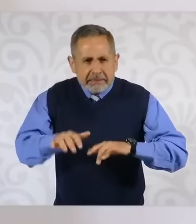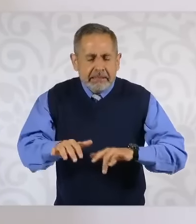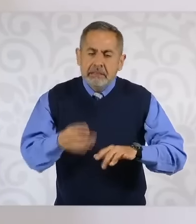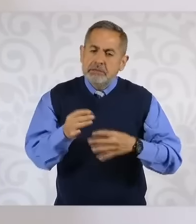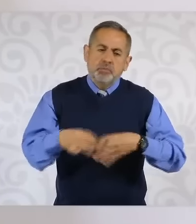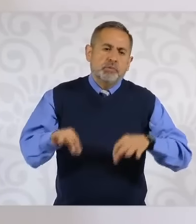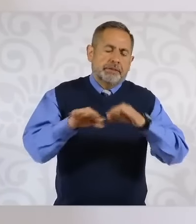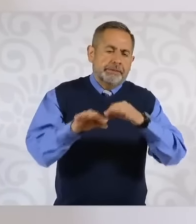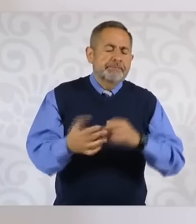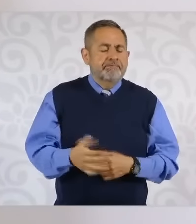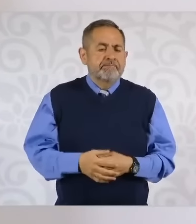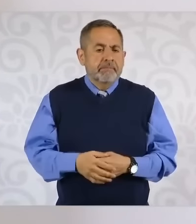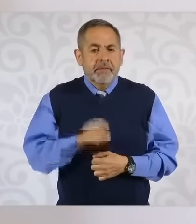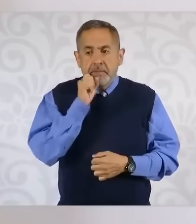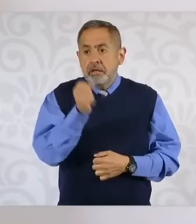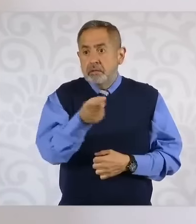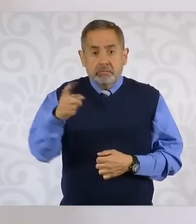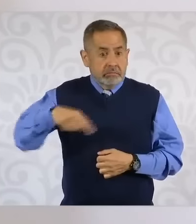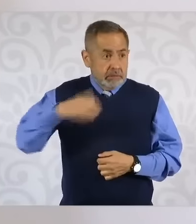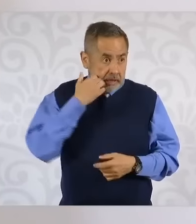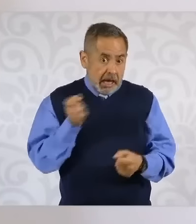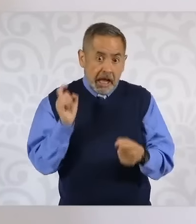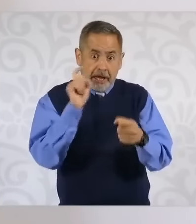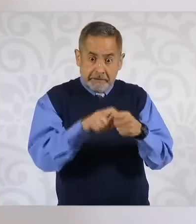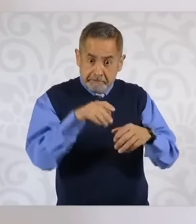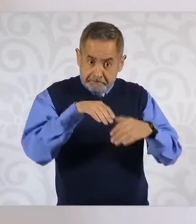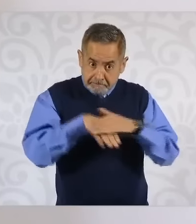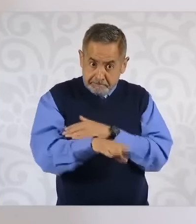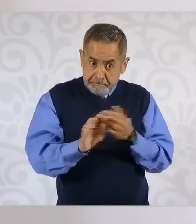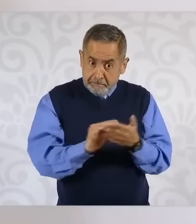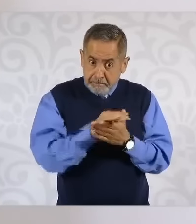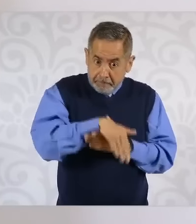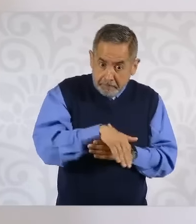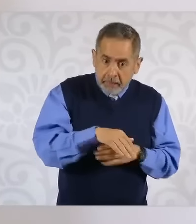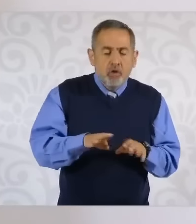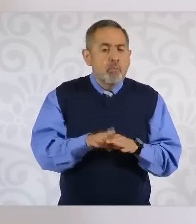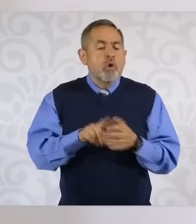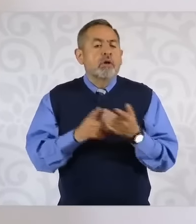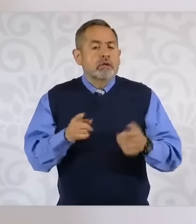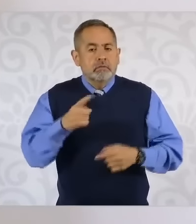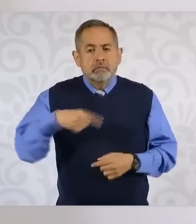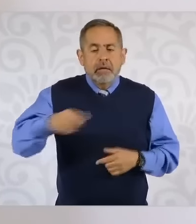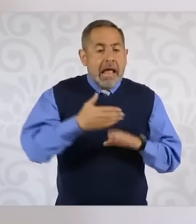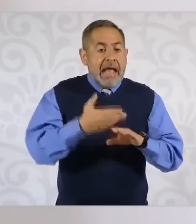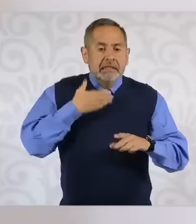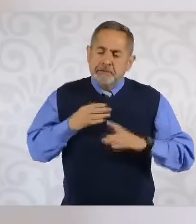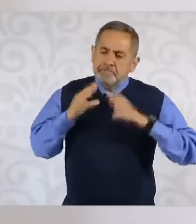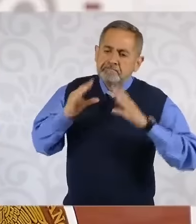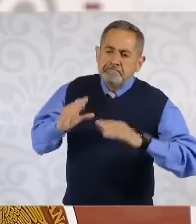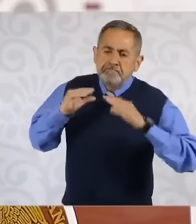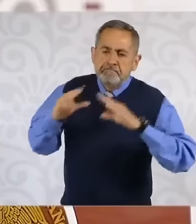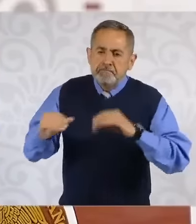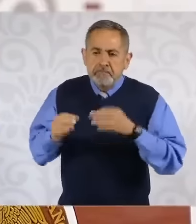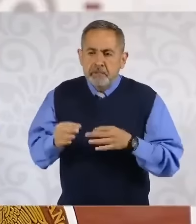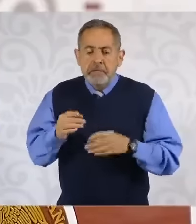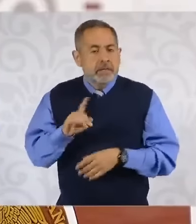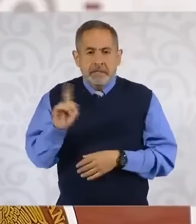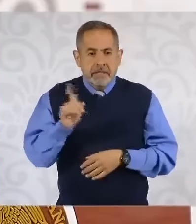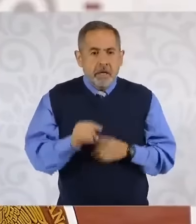Y para el ingreso, todos los alumnos y las alumnas, en los dos casos, tienen un propedéutico, de manera que no hacemos un